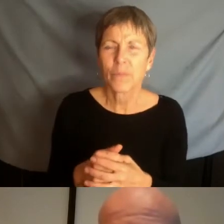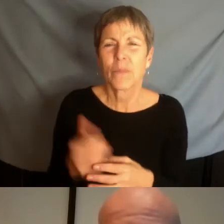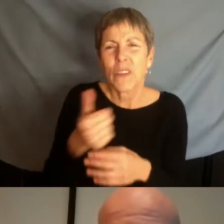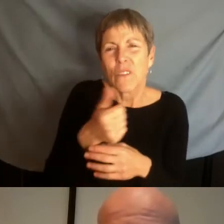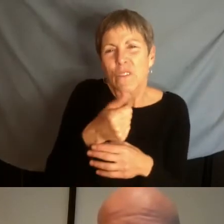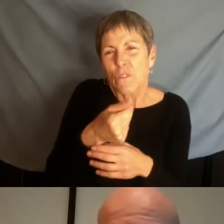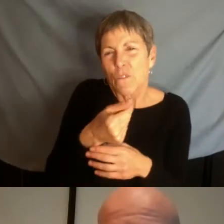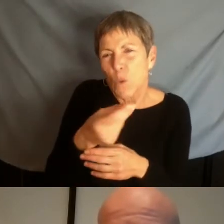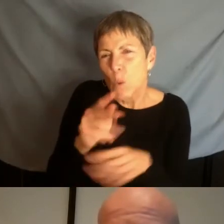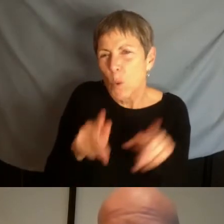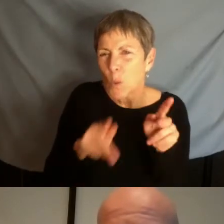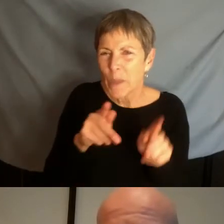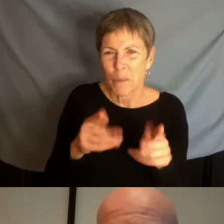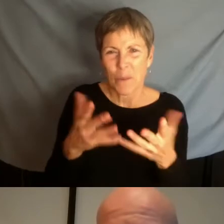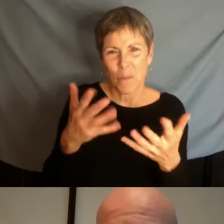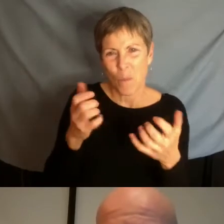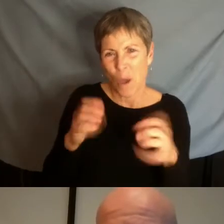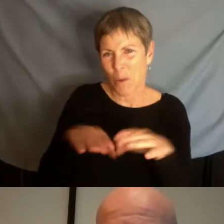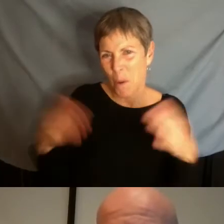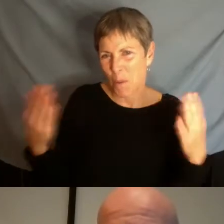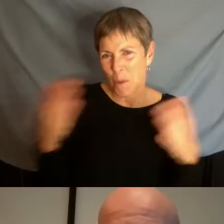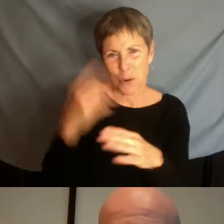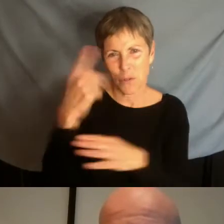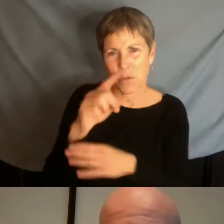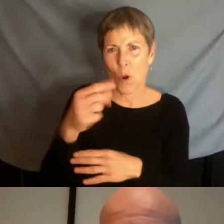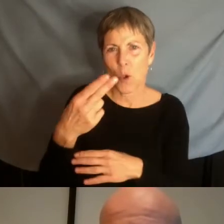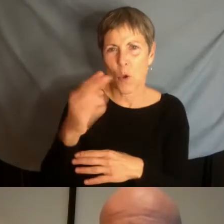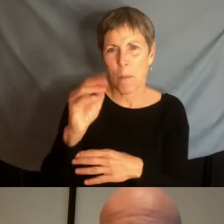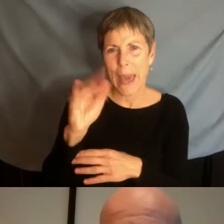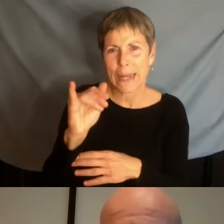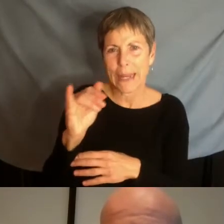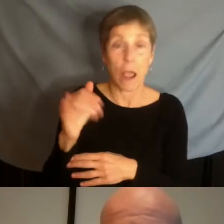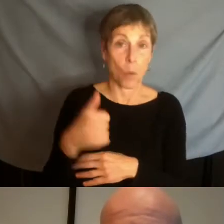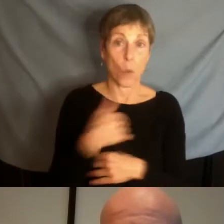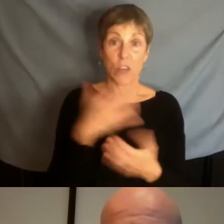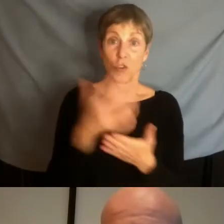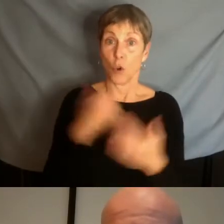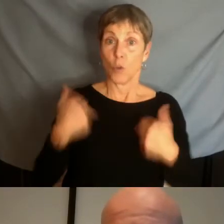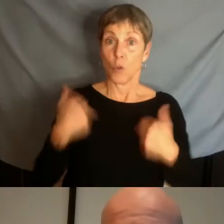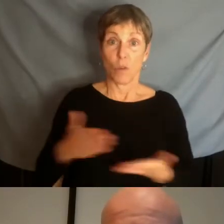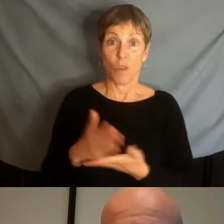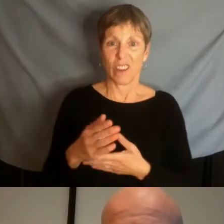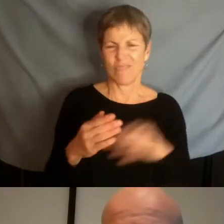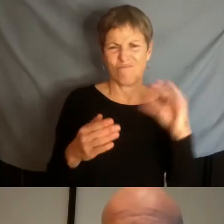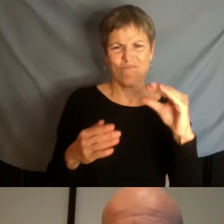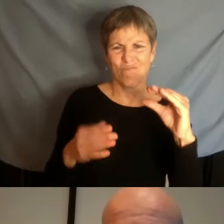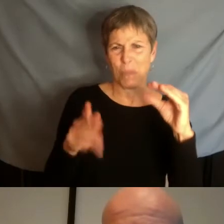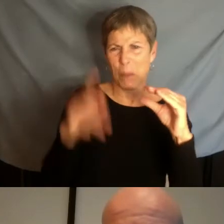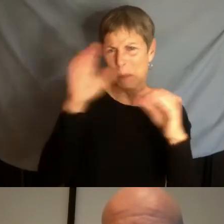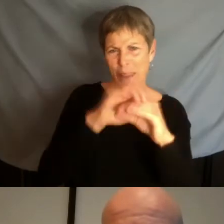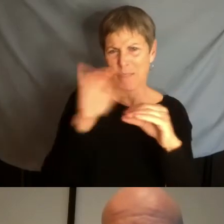Entonces, muchas personas abogan también en la base de humanidad. Algunas personas merecen ciertos derechos